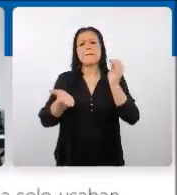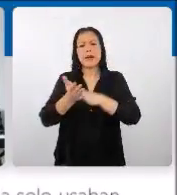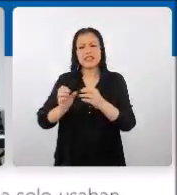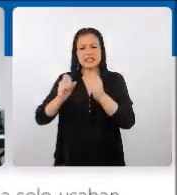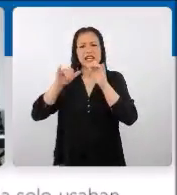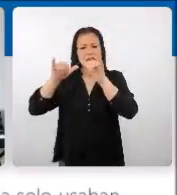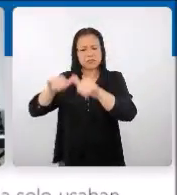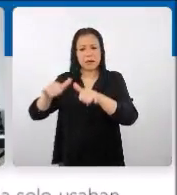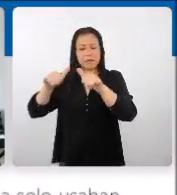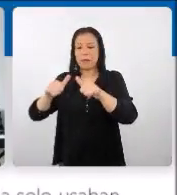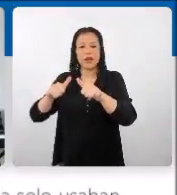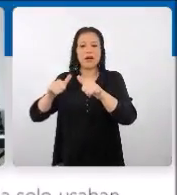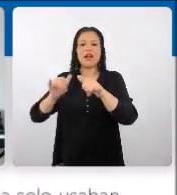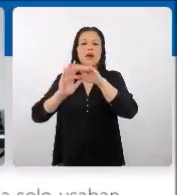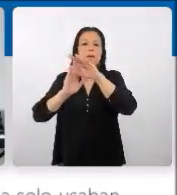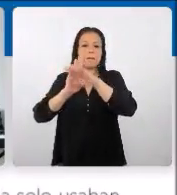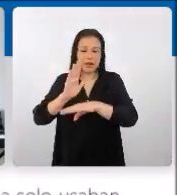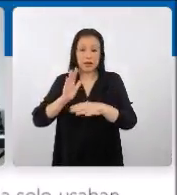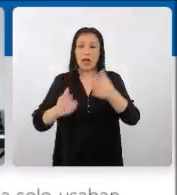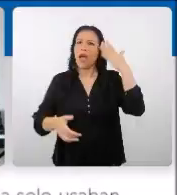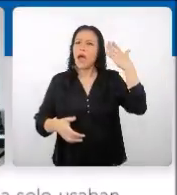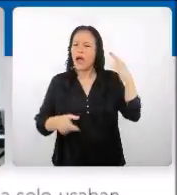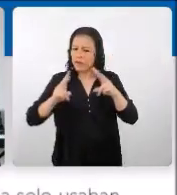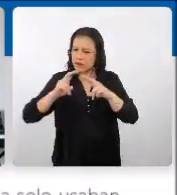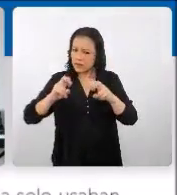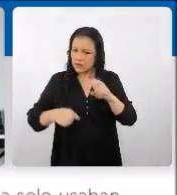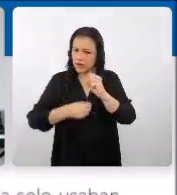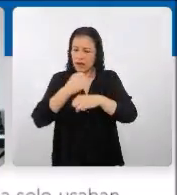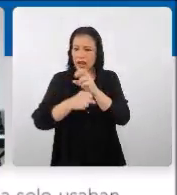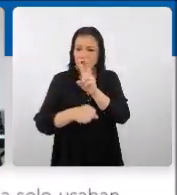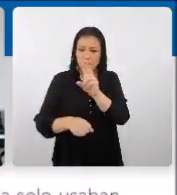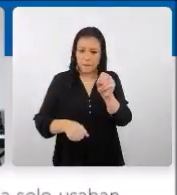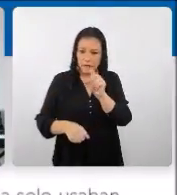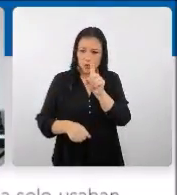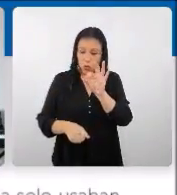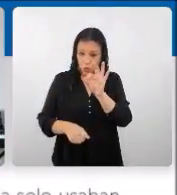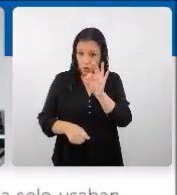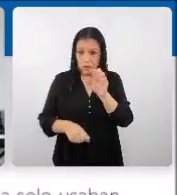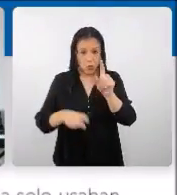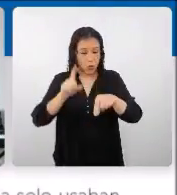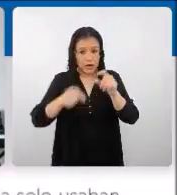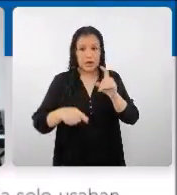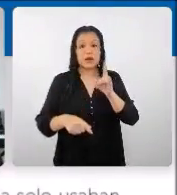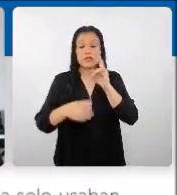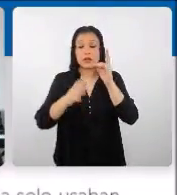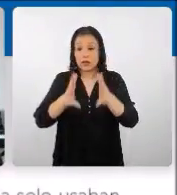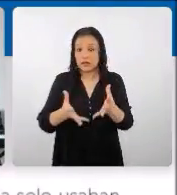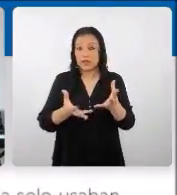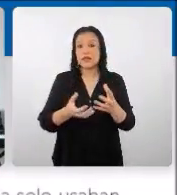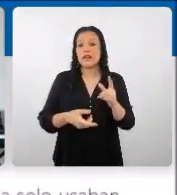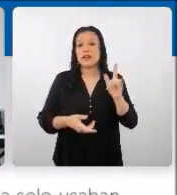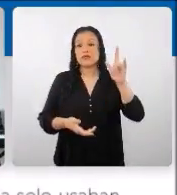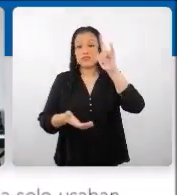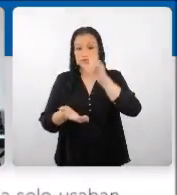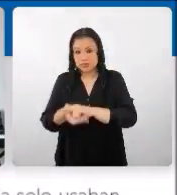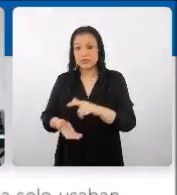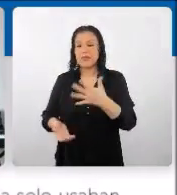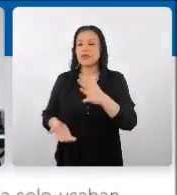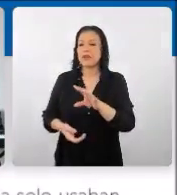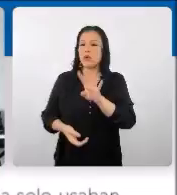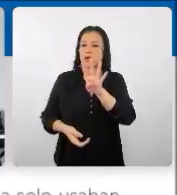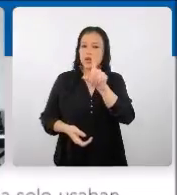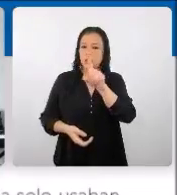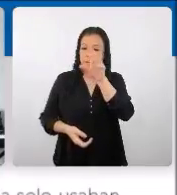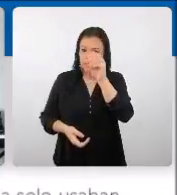teníamos en nuestro estudio último del 2019 del perfil de turista extranjero, los estadounidenses solían quedarse en un